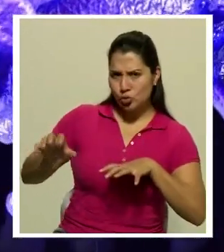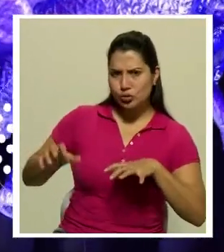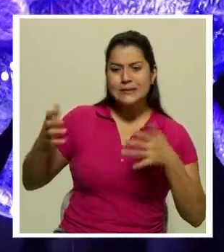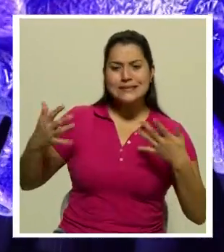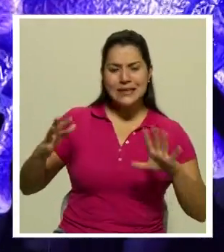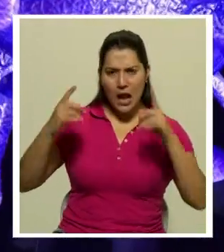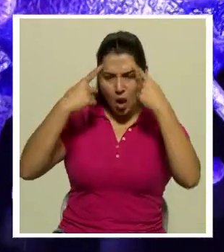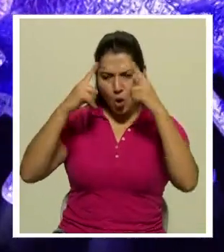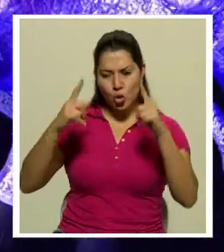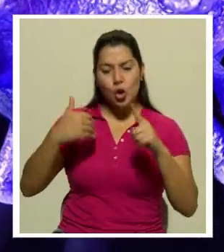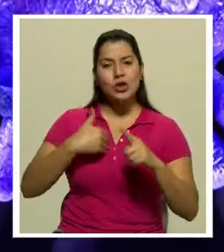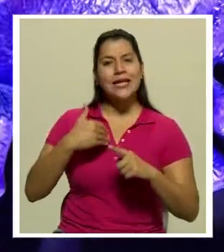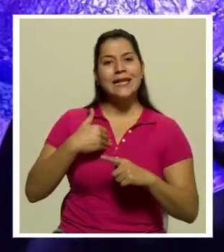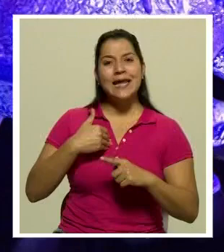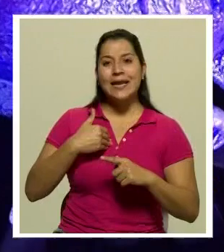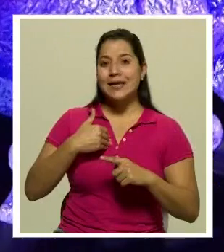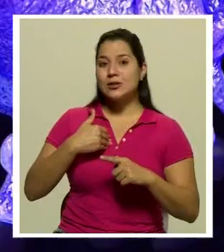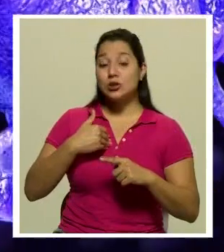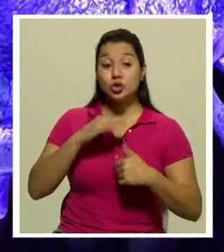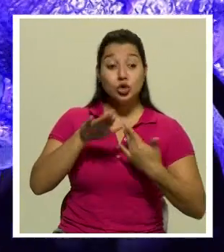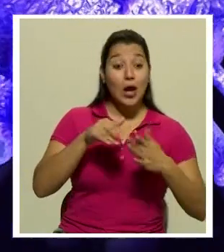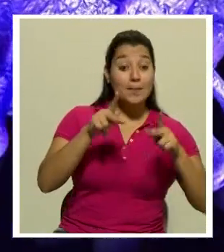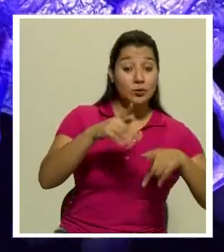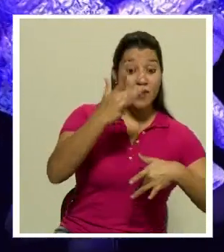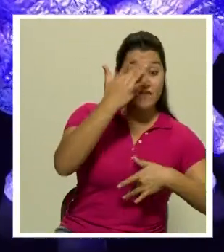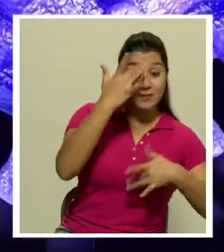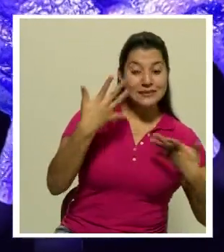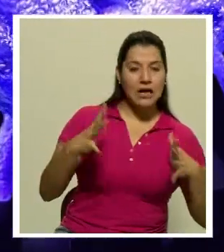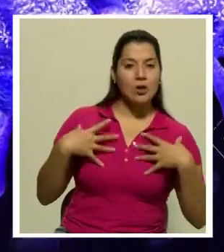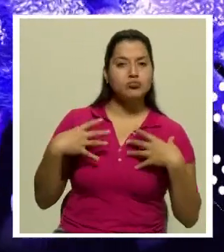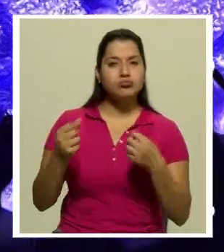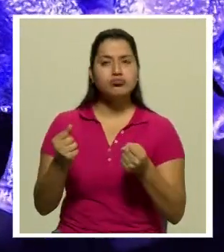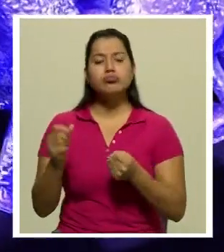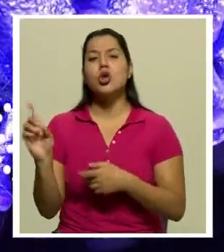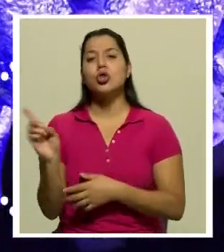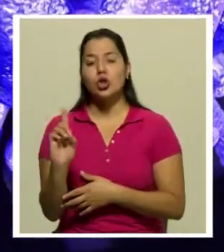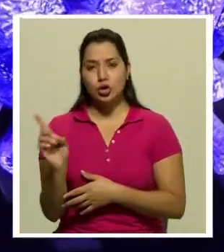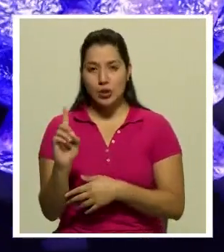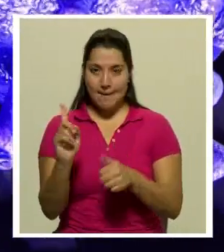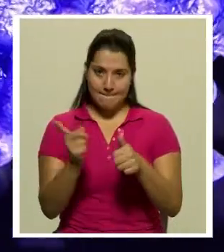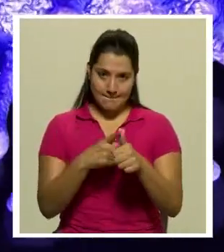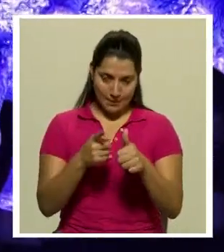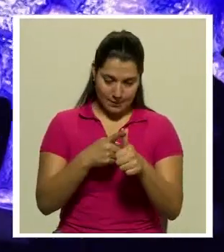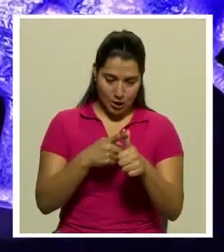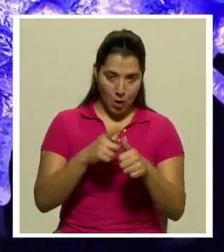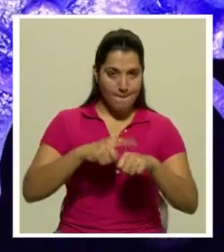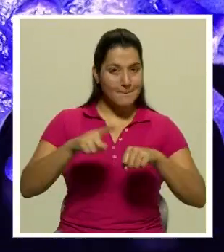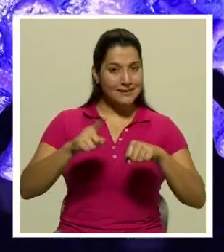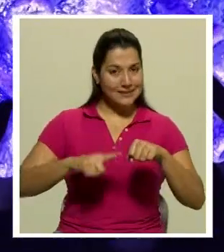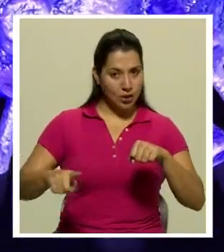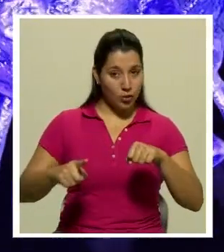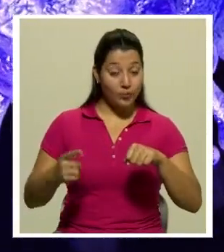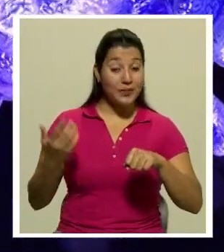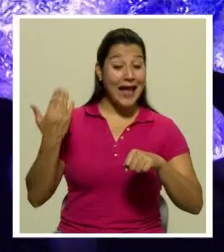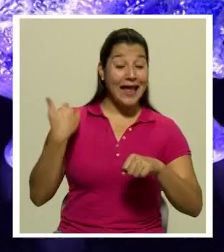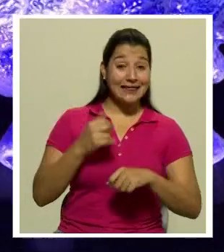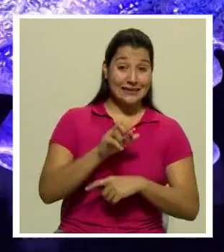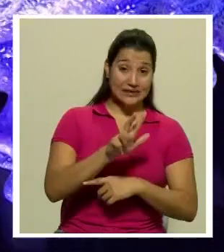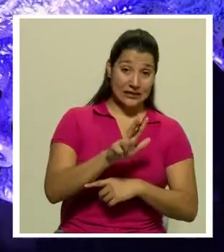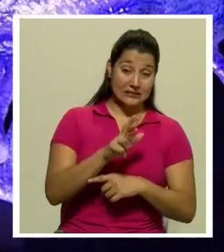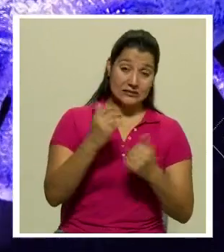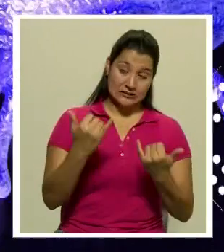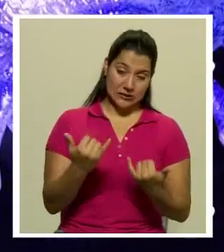dar un 100% de la recuperación de casos. En primer lugar, Pérez Celedón tenía 3 casos positivos,